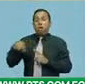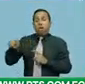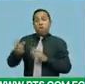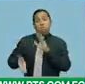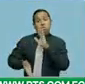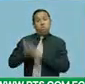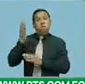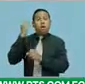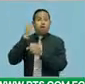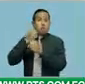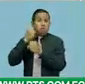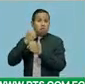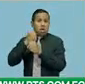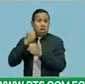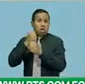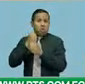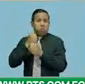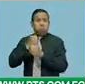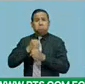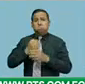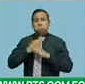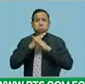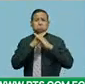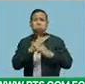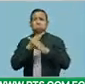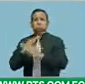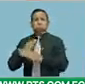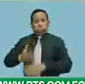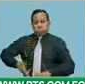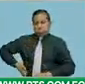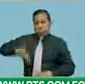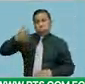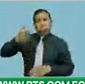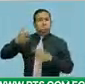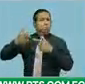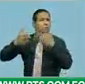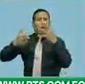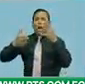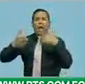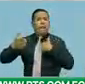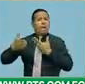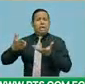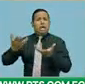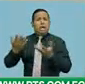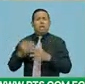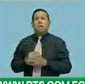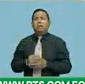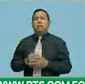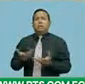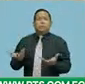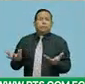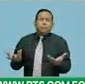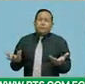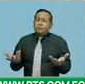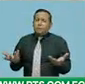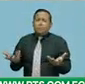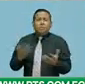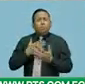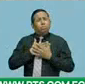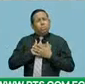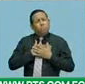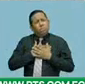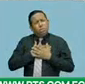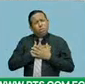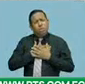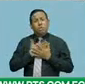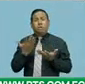de tela, no llevan nada más para repeler la violencia callejera a la que se enfrentan. Que nos den más garantías,